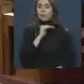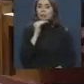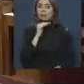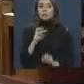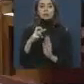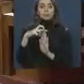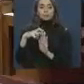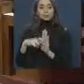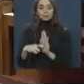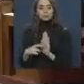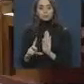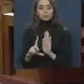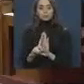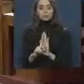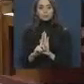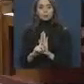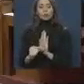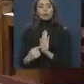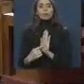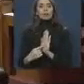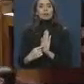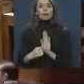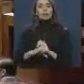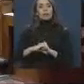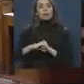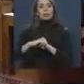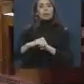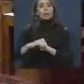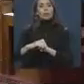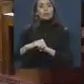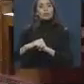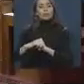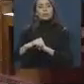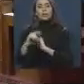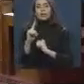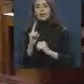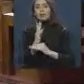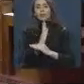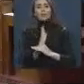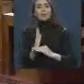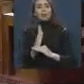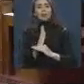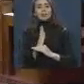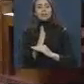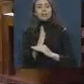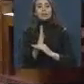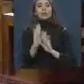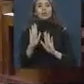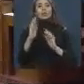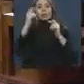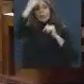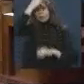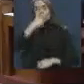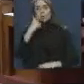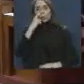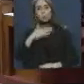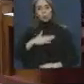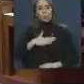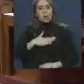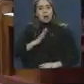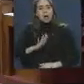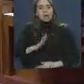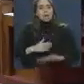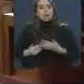un proyecto de ley que atenta directamente contra la esencia de nuestra naturaleza humana.